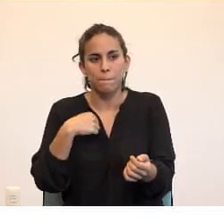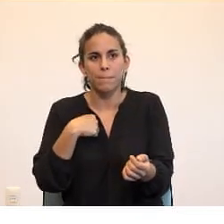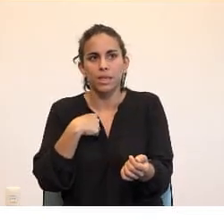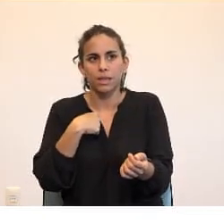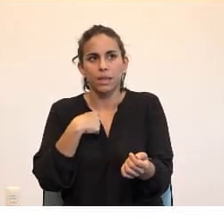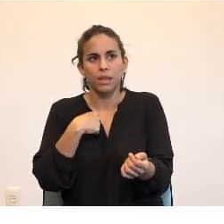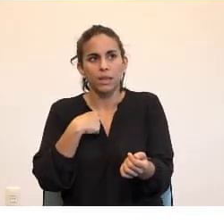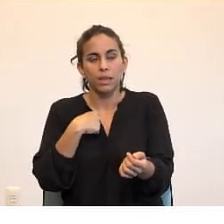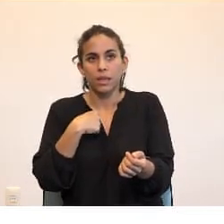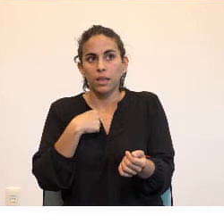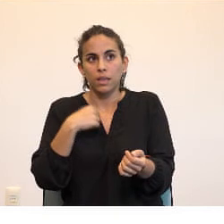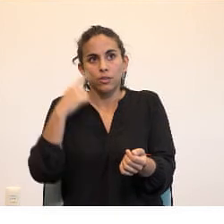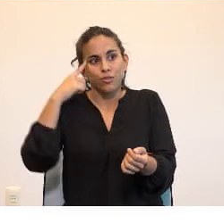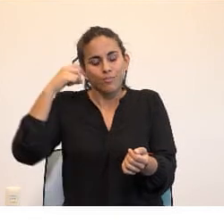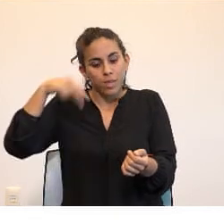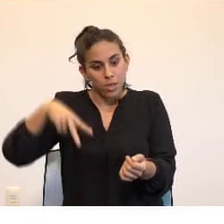sumamente